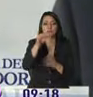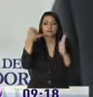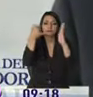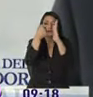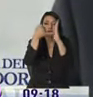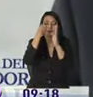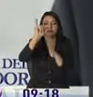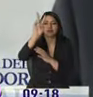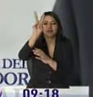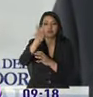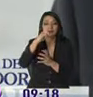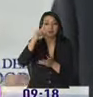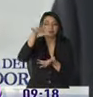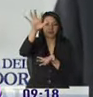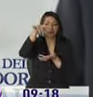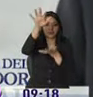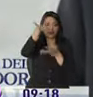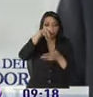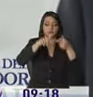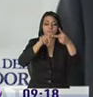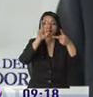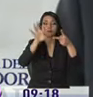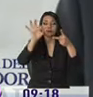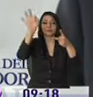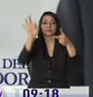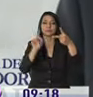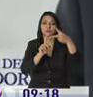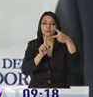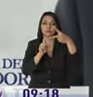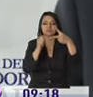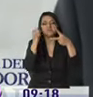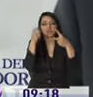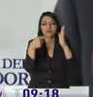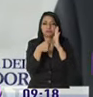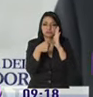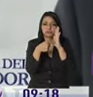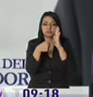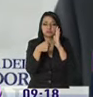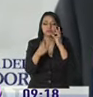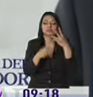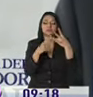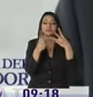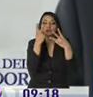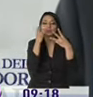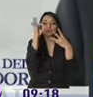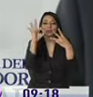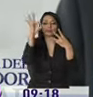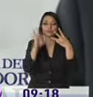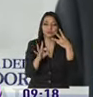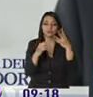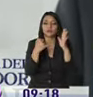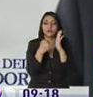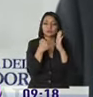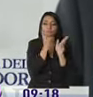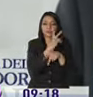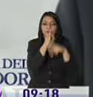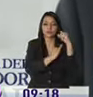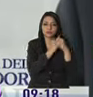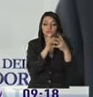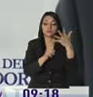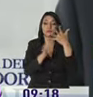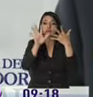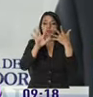importaciones, el 30% a derechos arancelarios, el 12% es salvaguardias, el